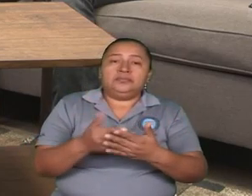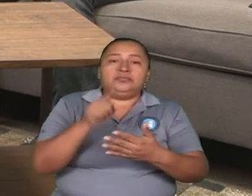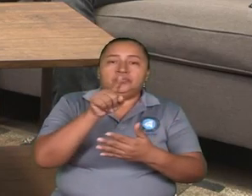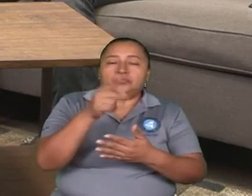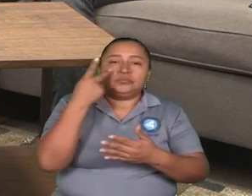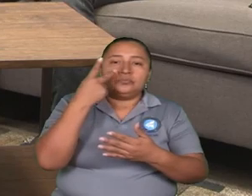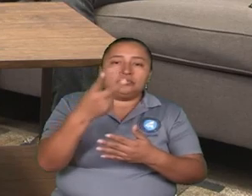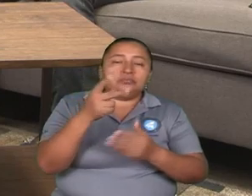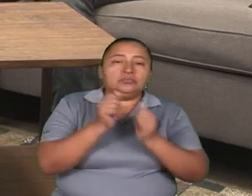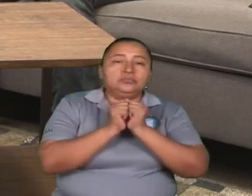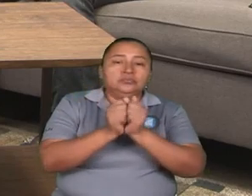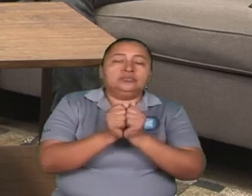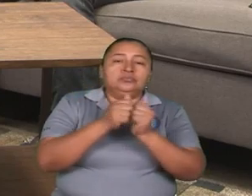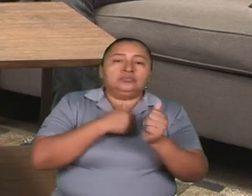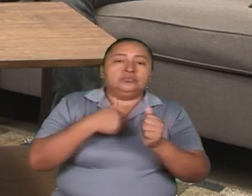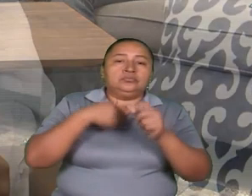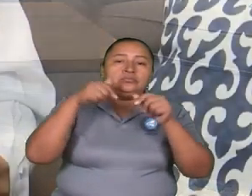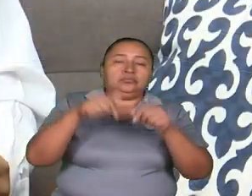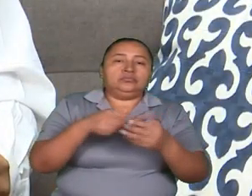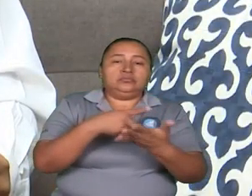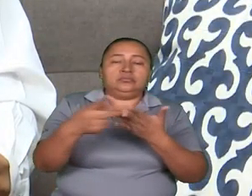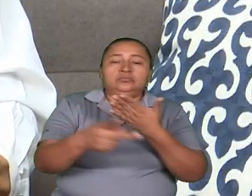Instituto Nicaragüense de Turismo, sin duda alguna,